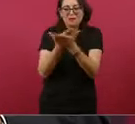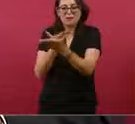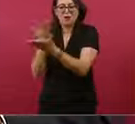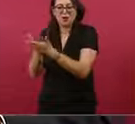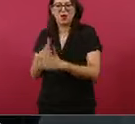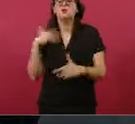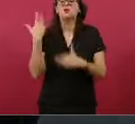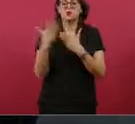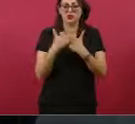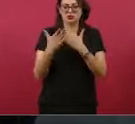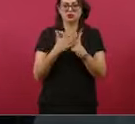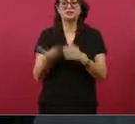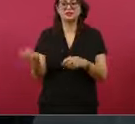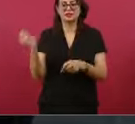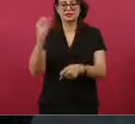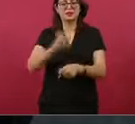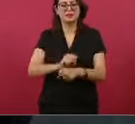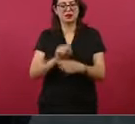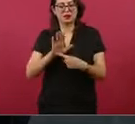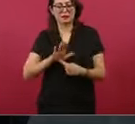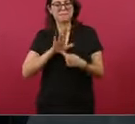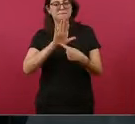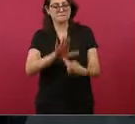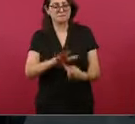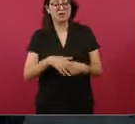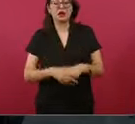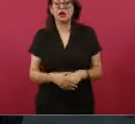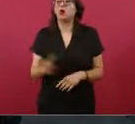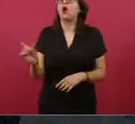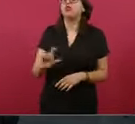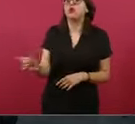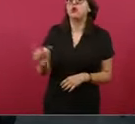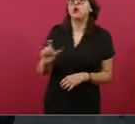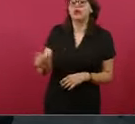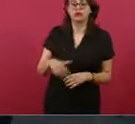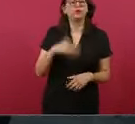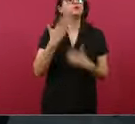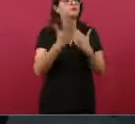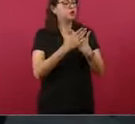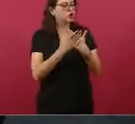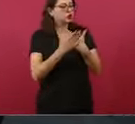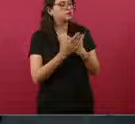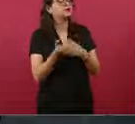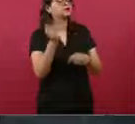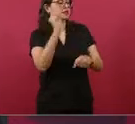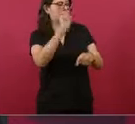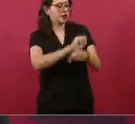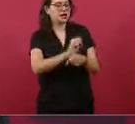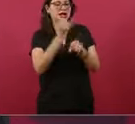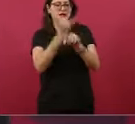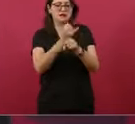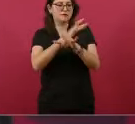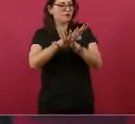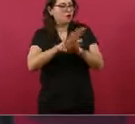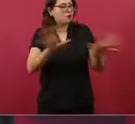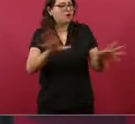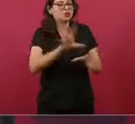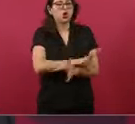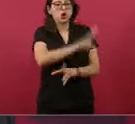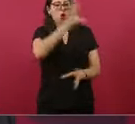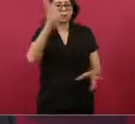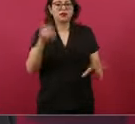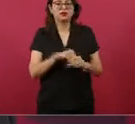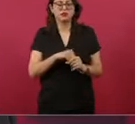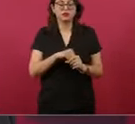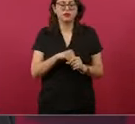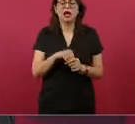la semana que viene. Ah, justo. ¿Sí? ¿Cuándo estaría presentando este informe? Sí, la semana que viene traigo, sí, todo un reporte, o sea, te